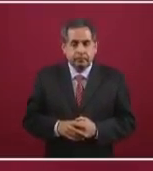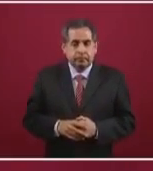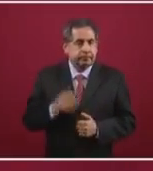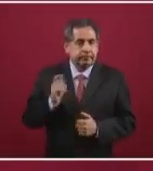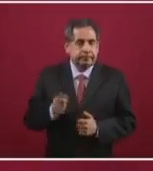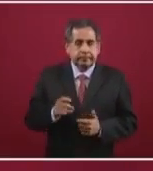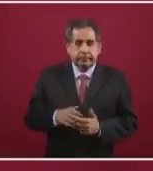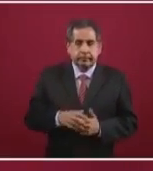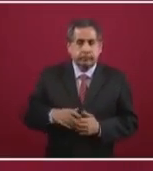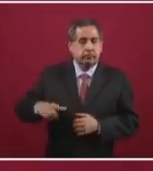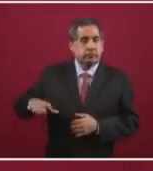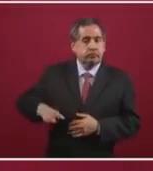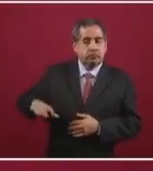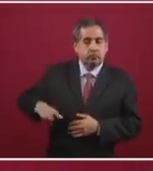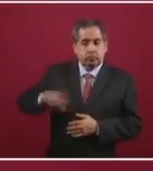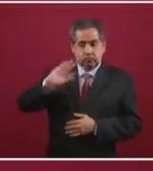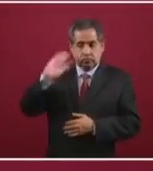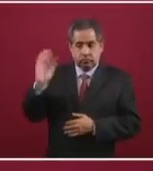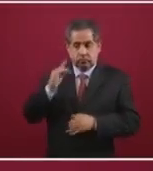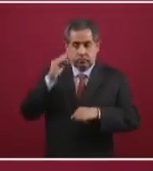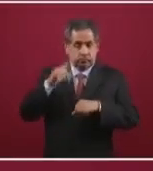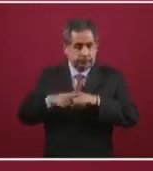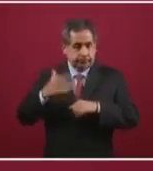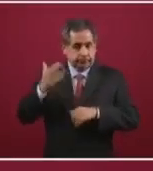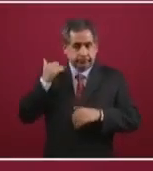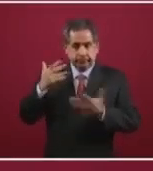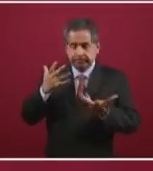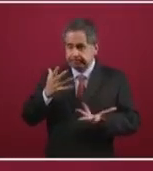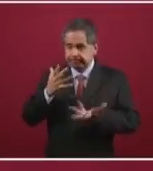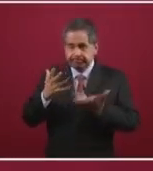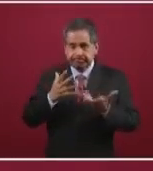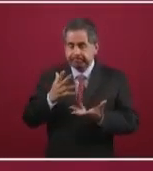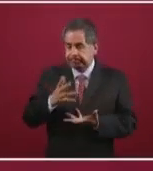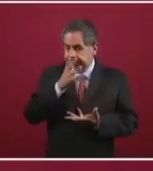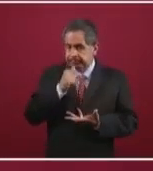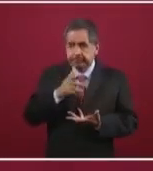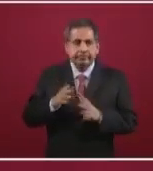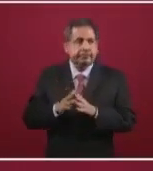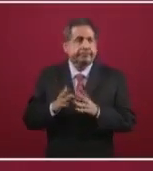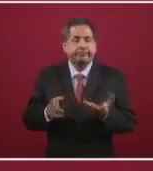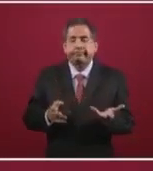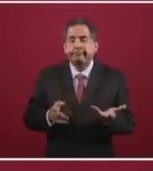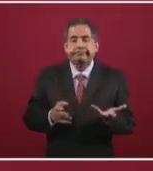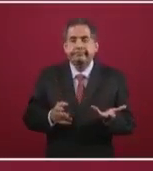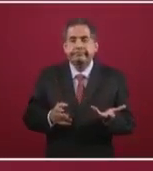correspondía al gobierno federal, no había